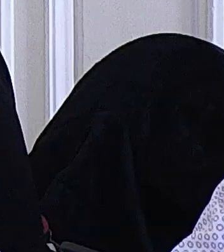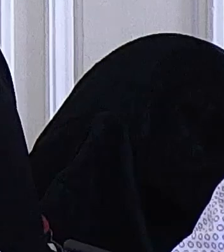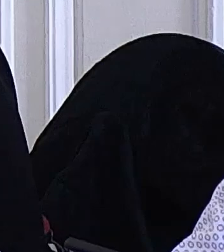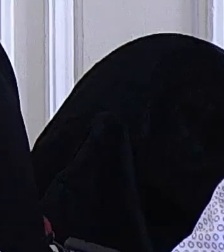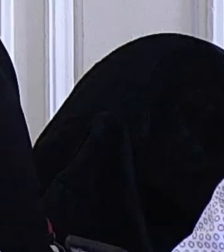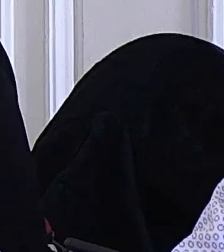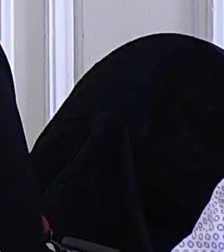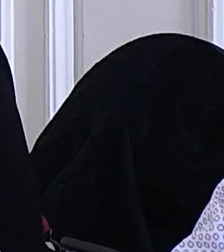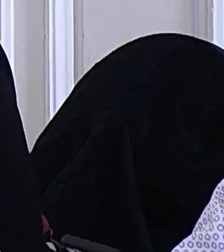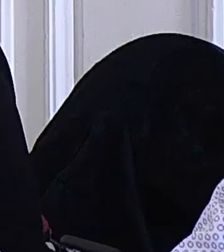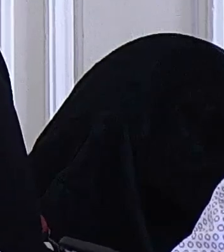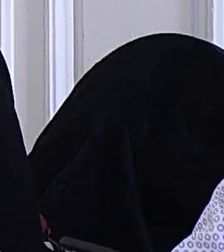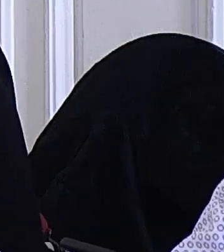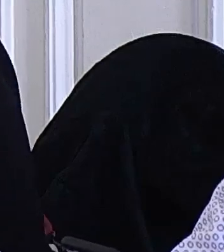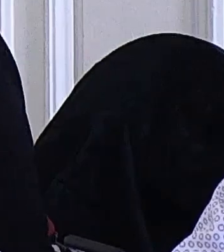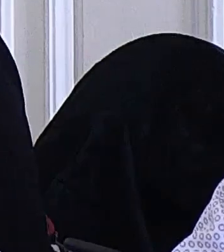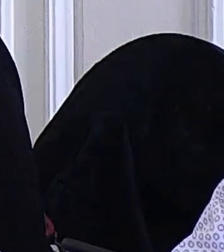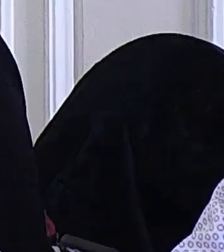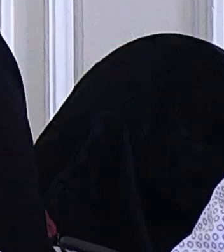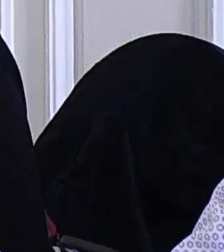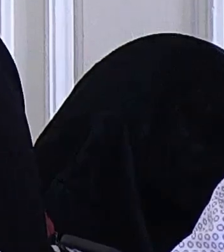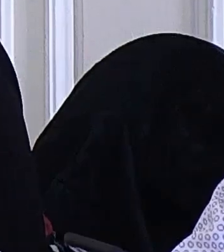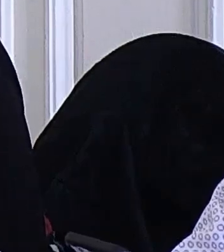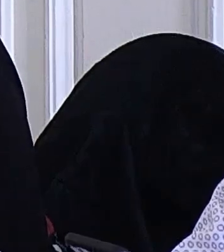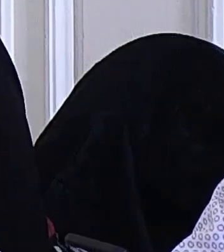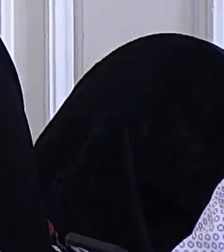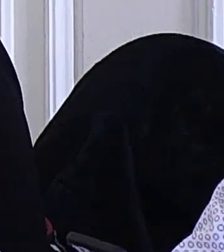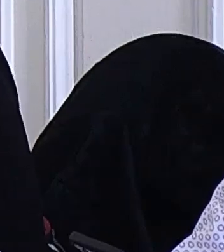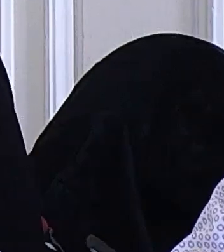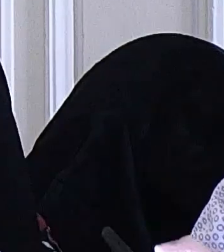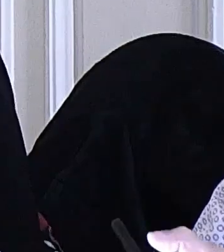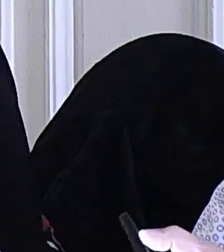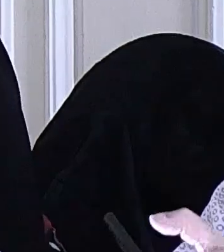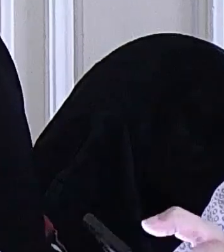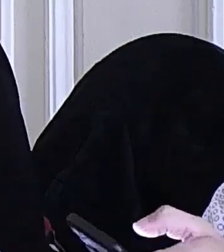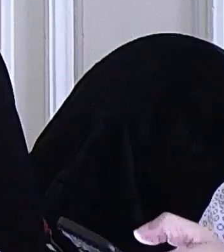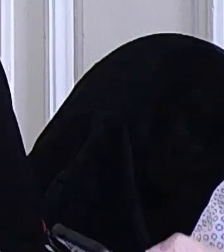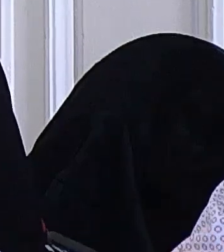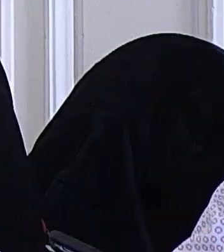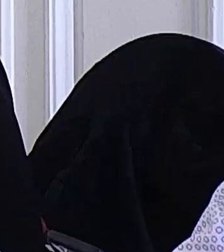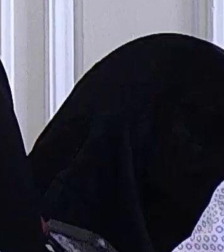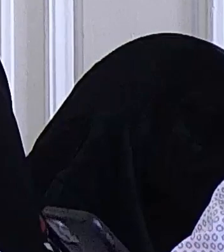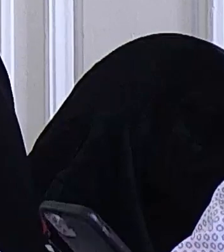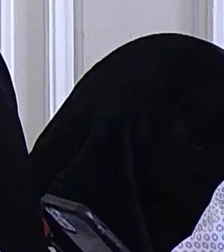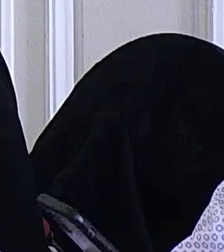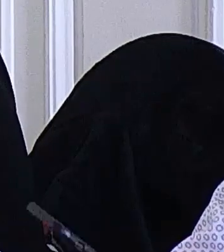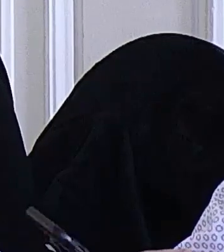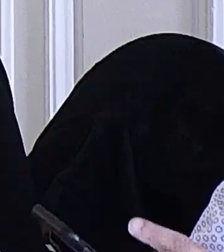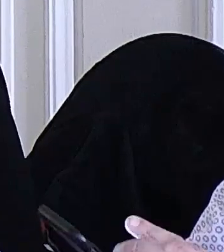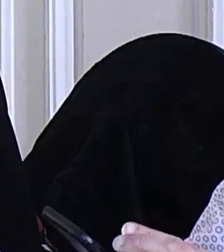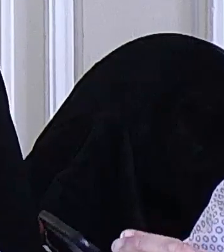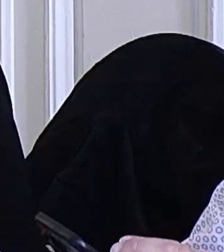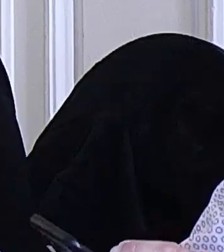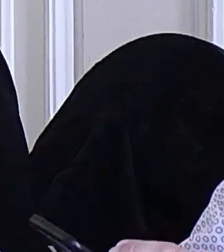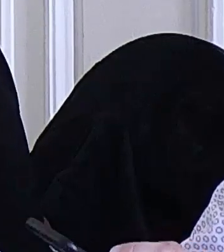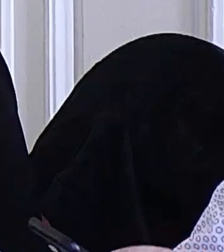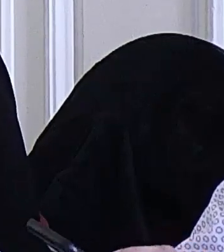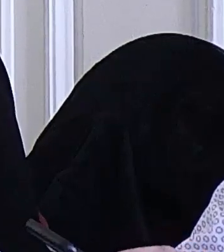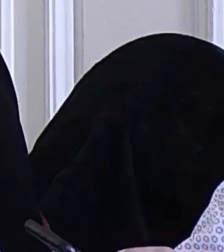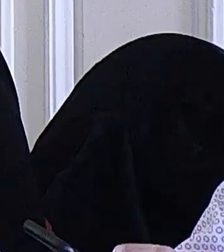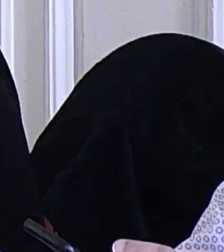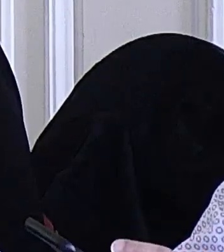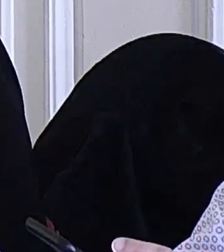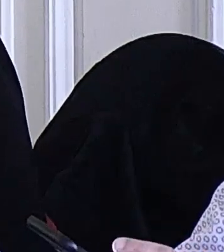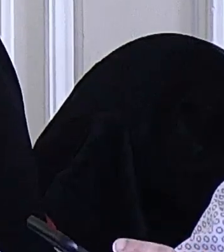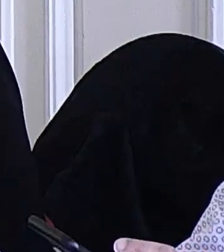espacio amoroso que en muchos casos se les ha negado. Por eso las invito y los invito justamente a